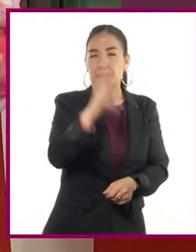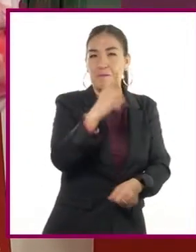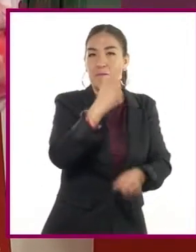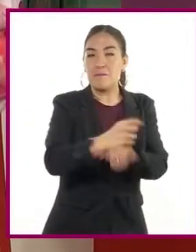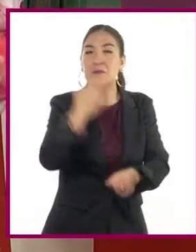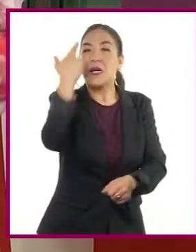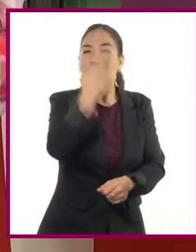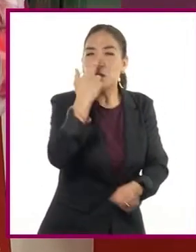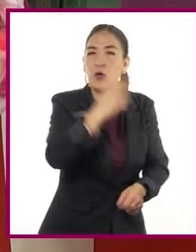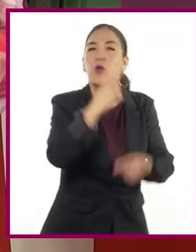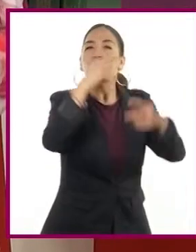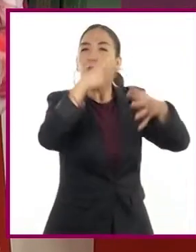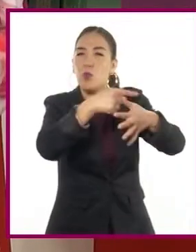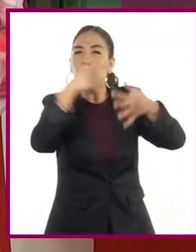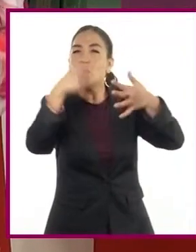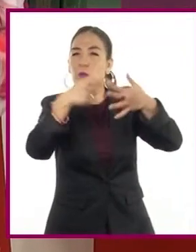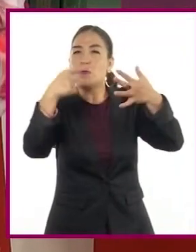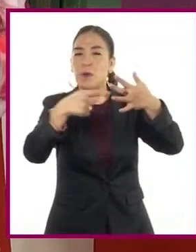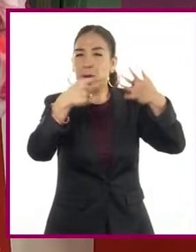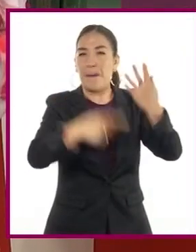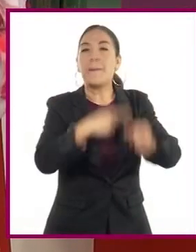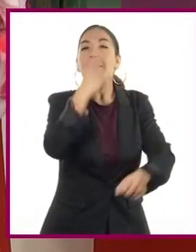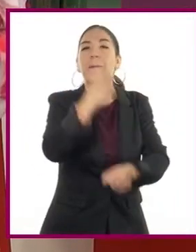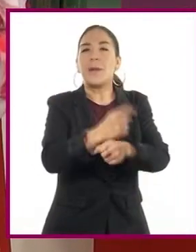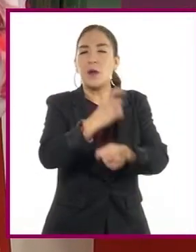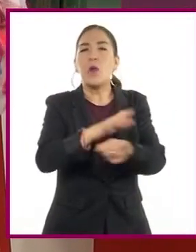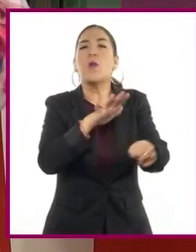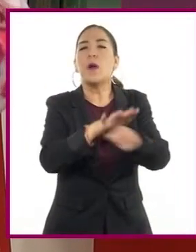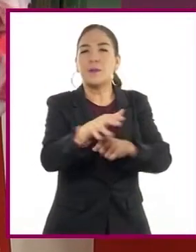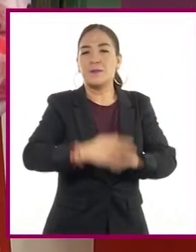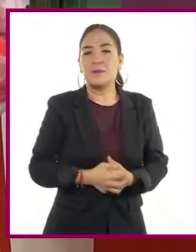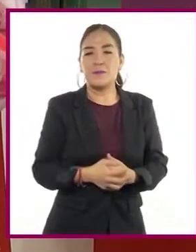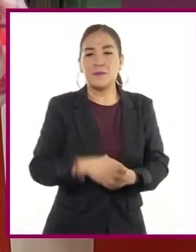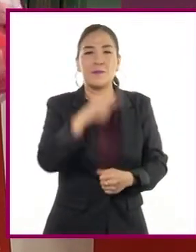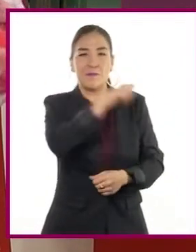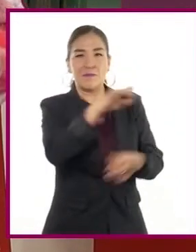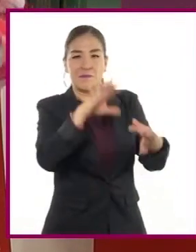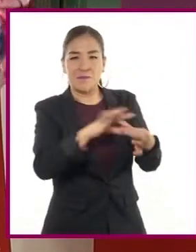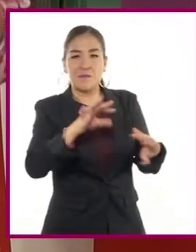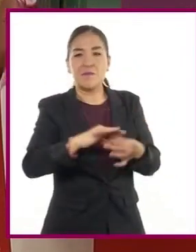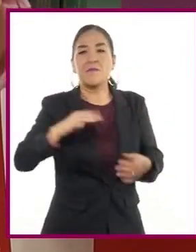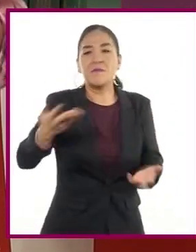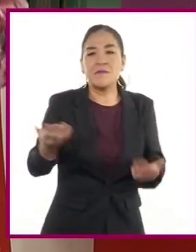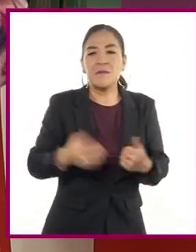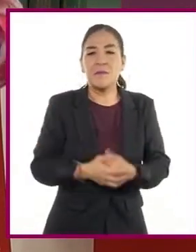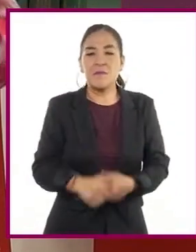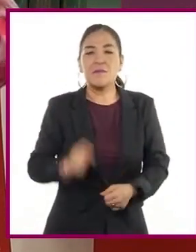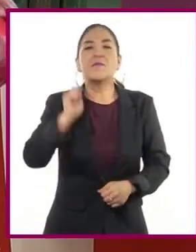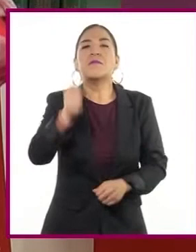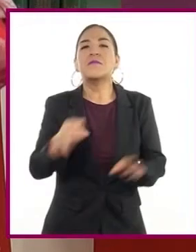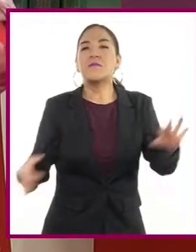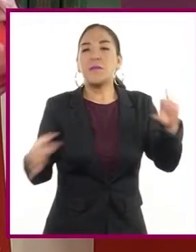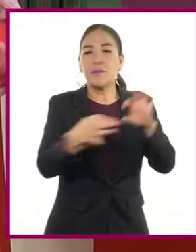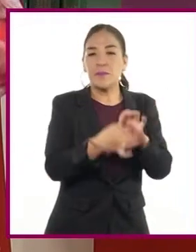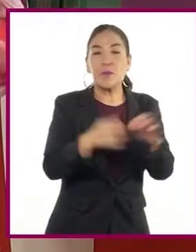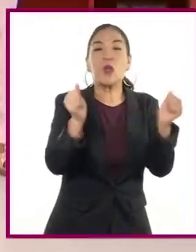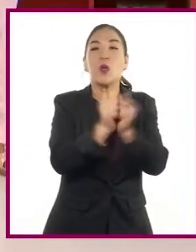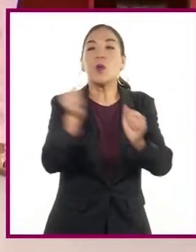Ciertamente, el primer problema que mencionas, Diana, está relacionado con la